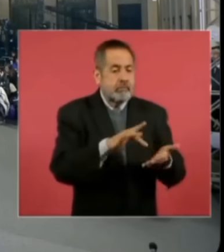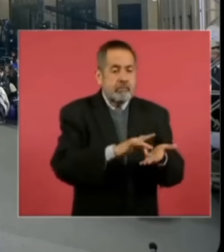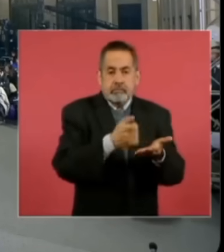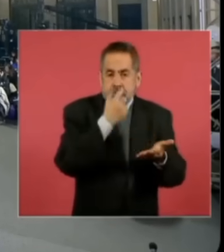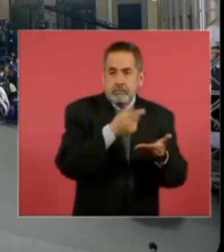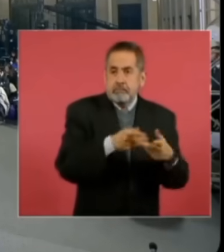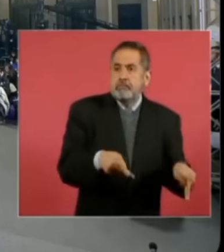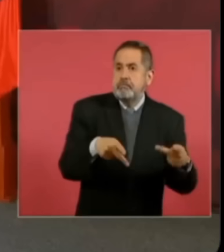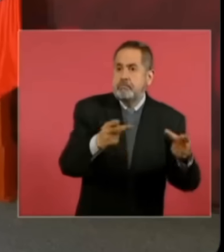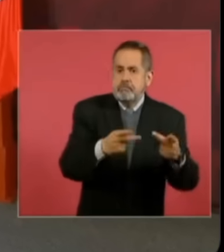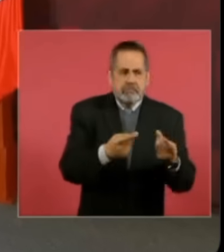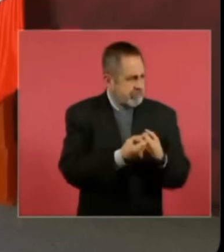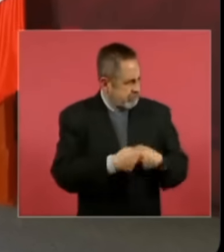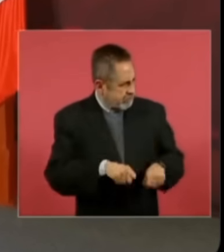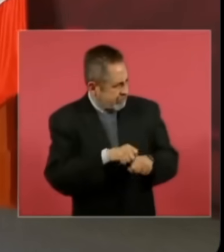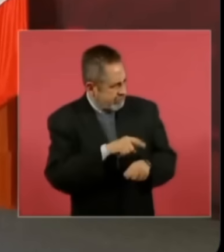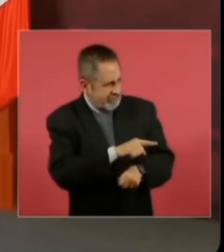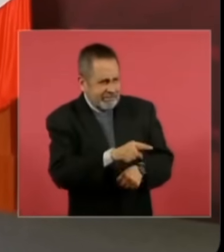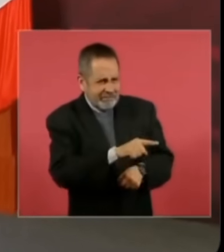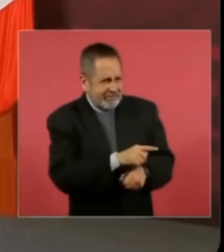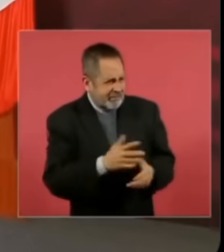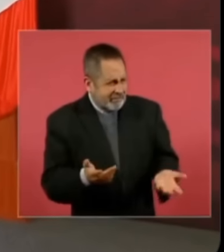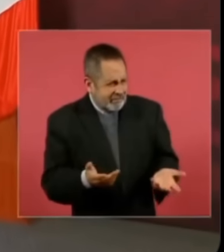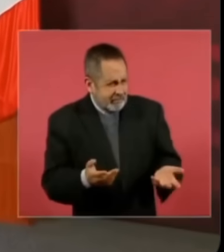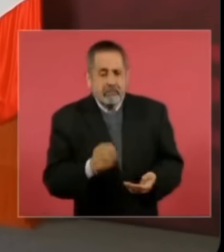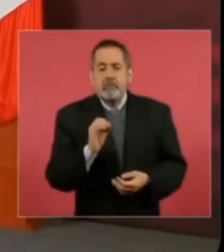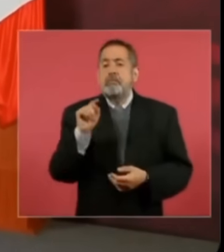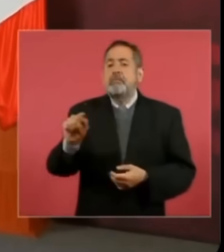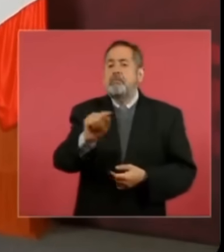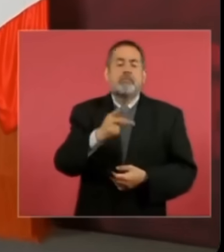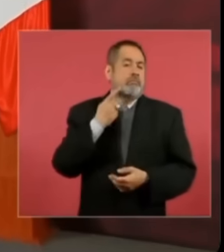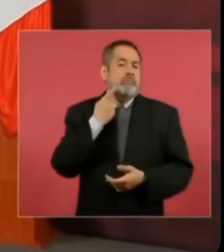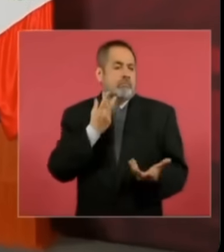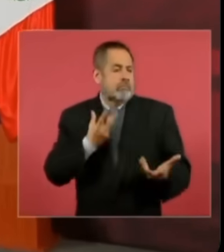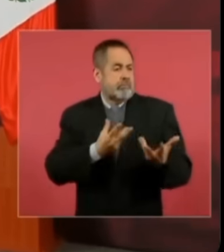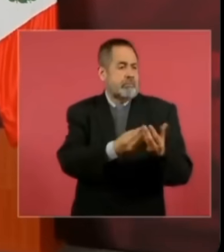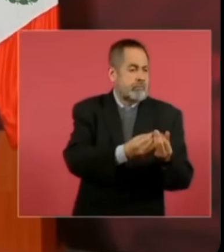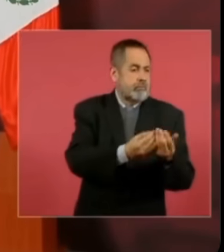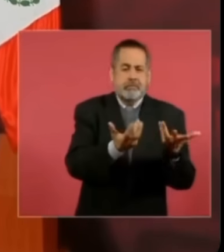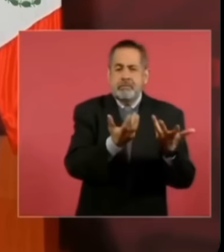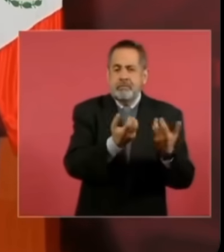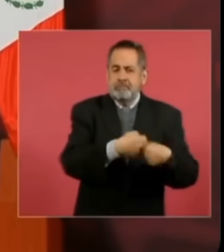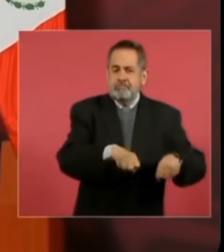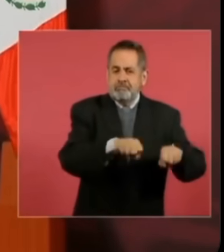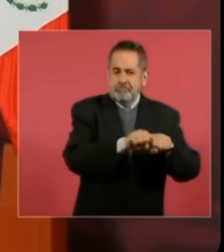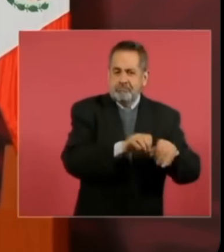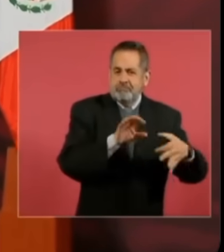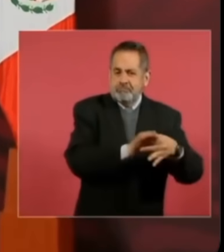donde se benefició con contratos millonarios por los medicamentos con Peña Nieto.